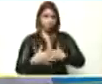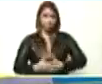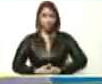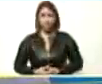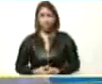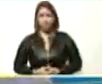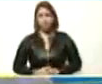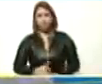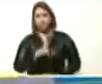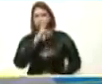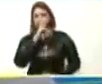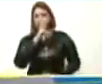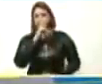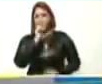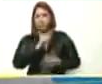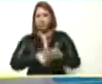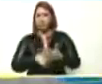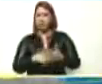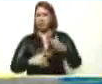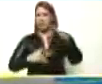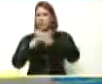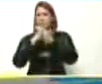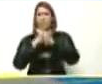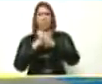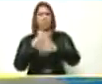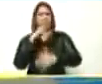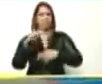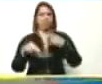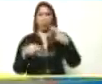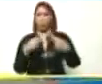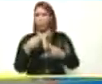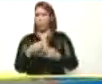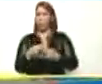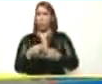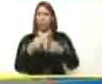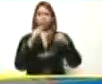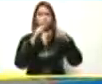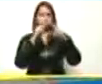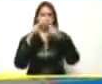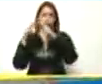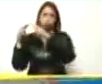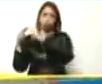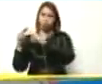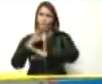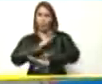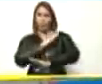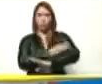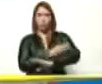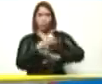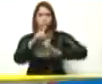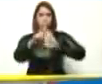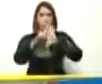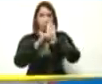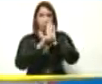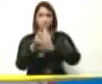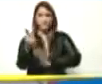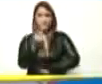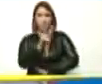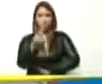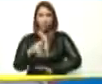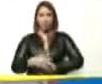perversidad, sin límite, como nunca había conocido, el poder legislativo, en Venezuela,